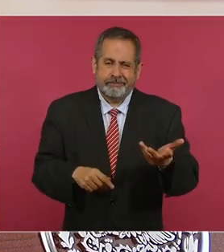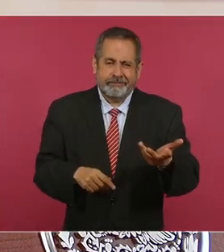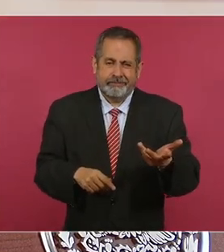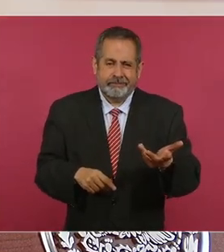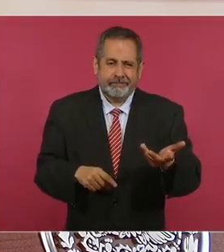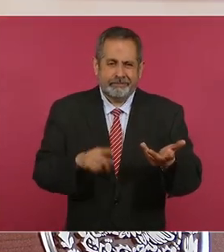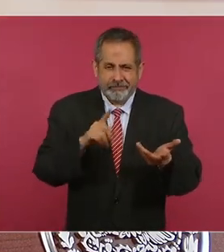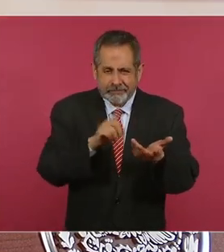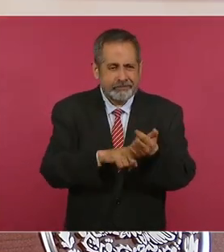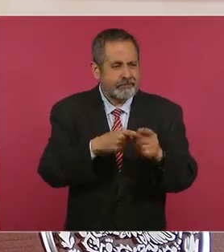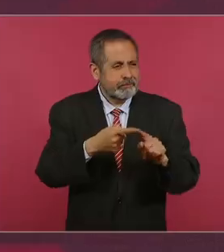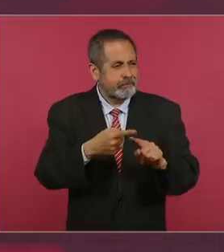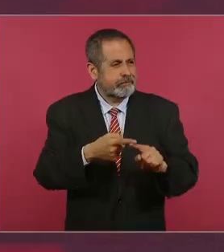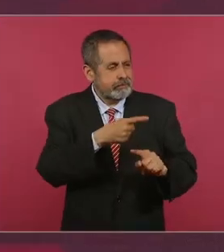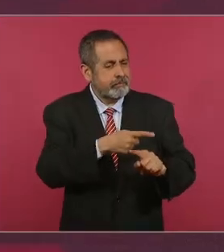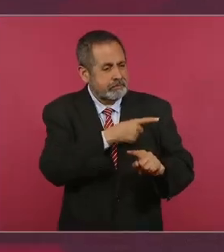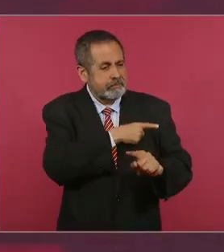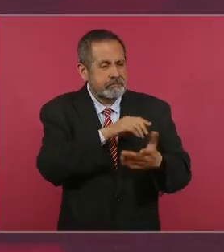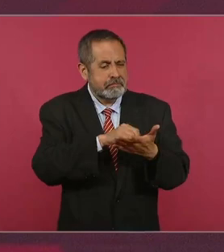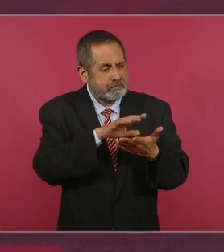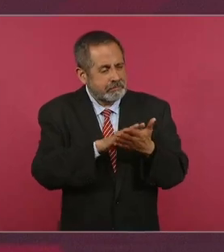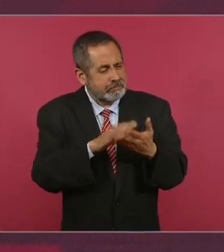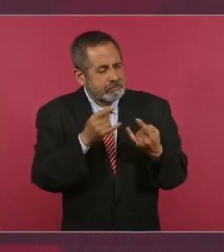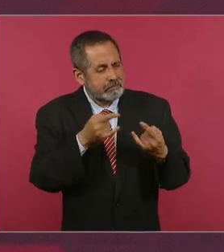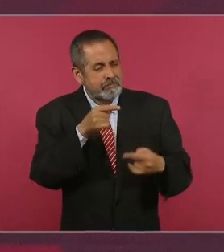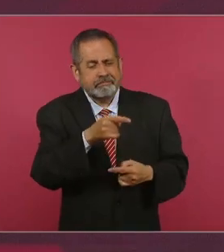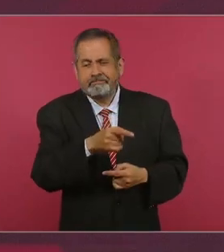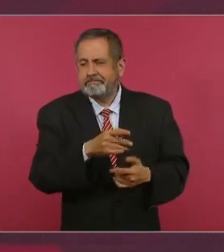¿Tenía algún antecedente,